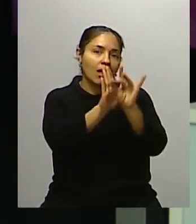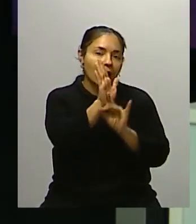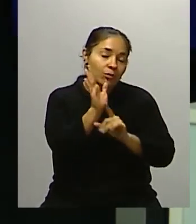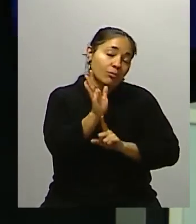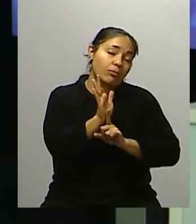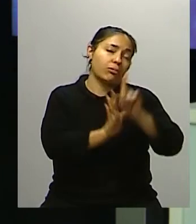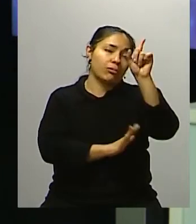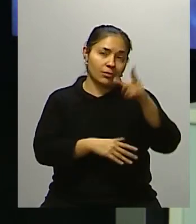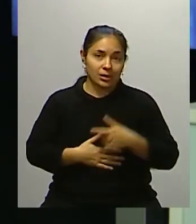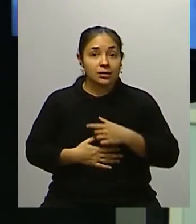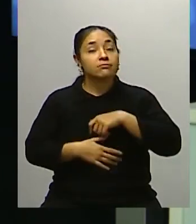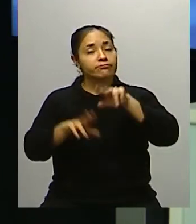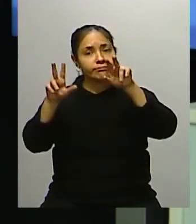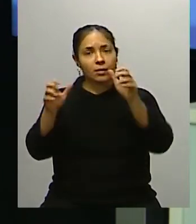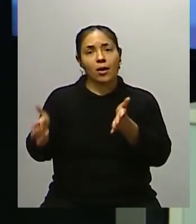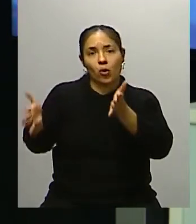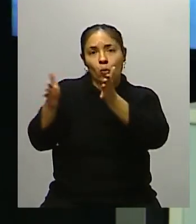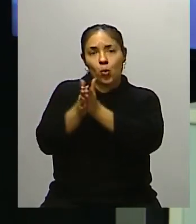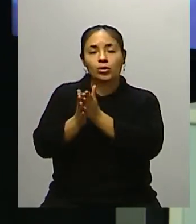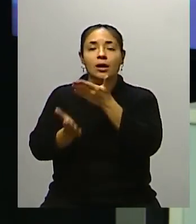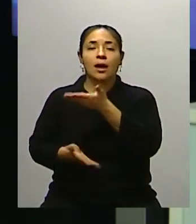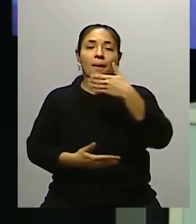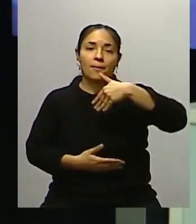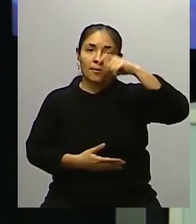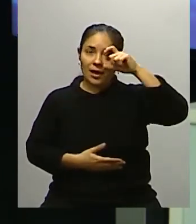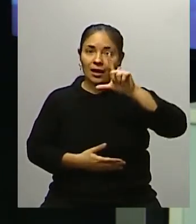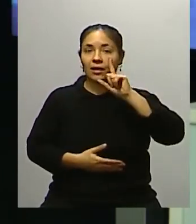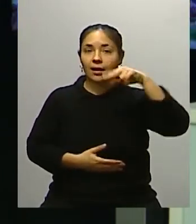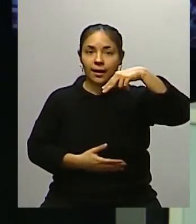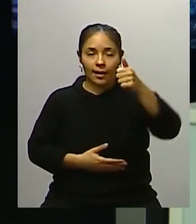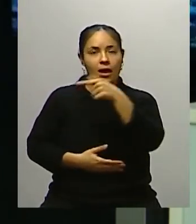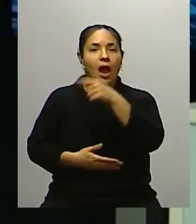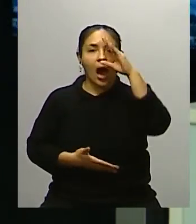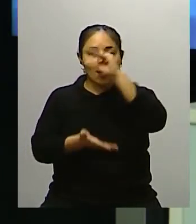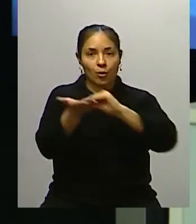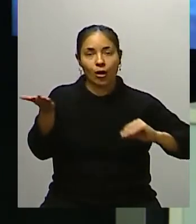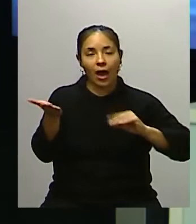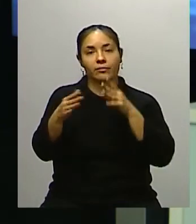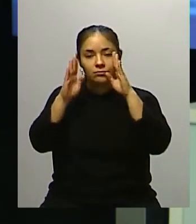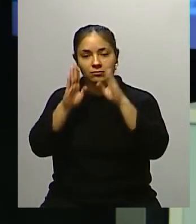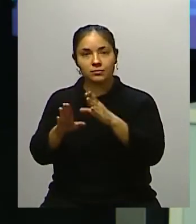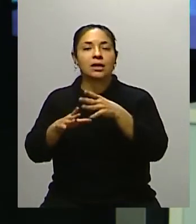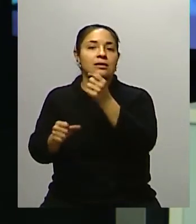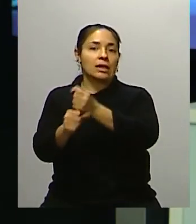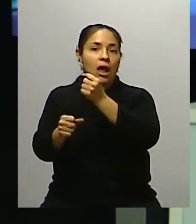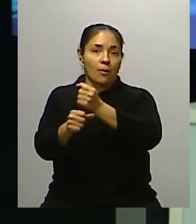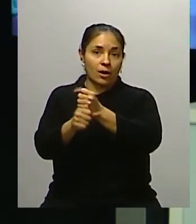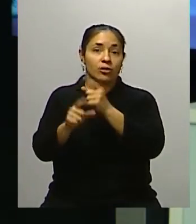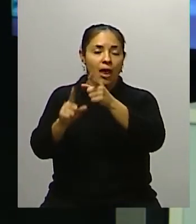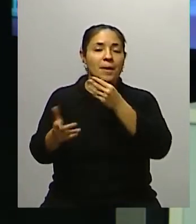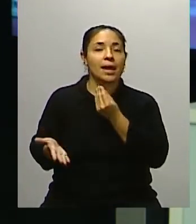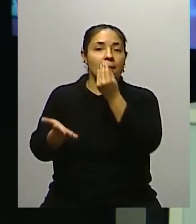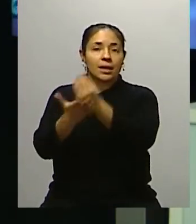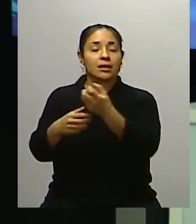este tema y lo vamos a hacer con Melina Moyano, que es abogada laboralista y abogada, en este caso lo vamos a decir, representante de los